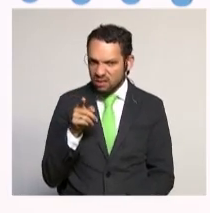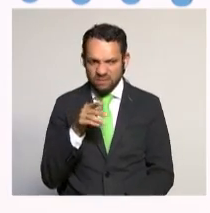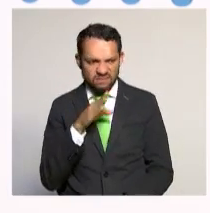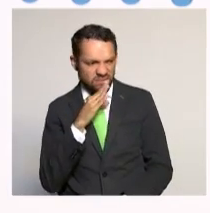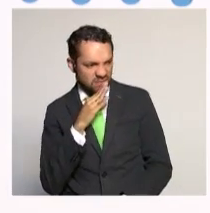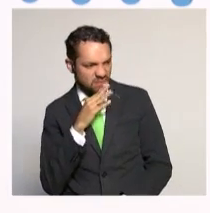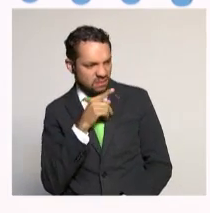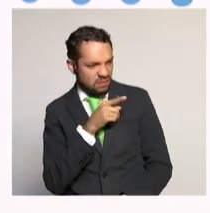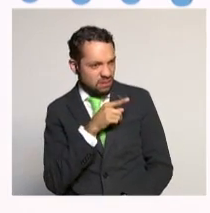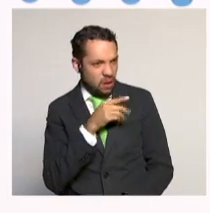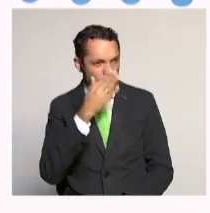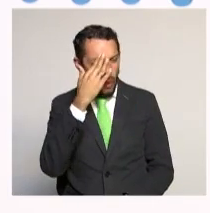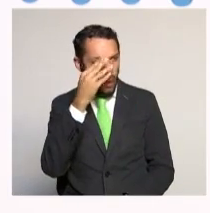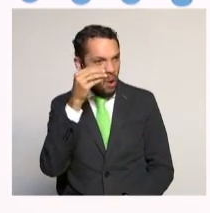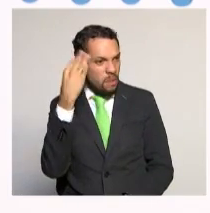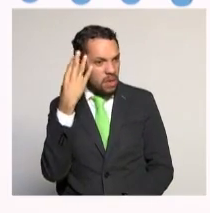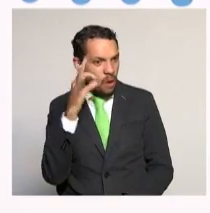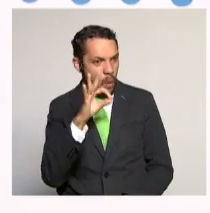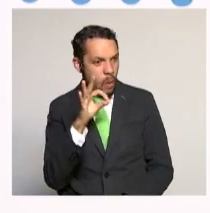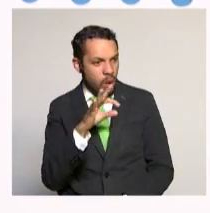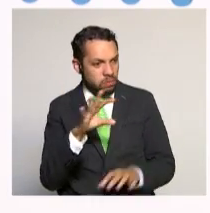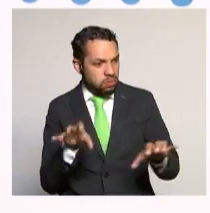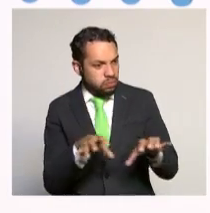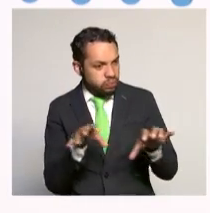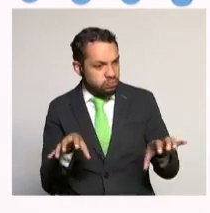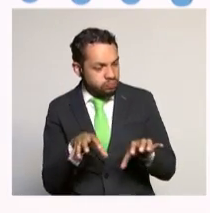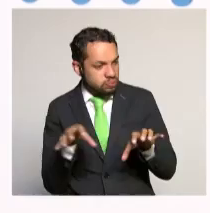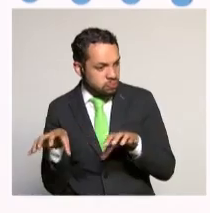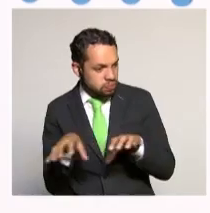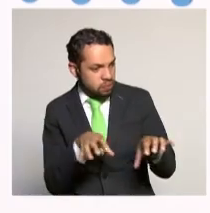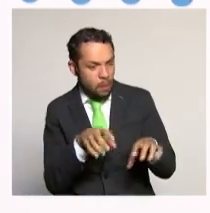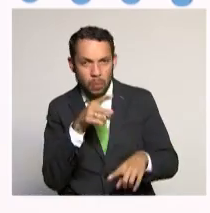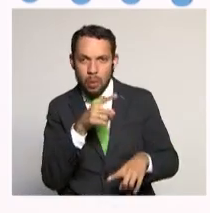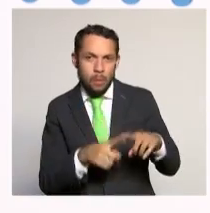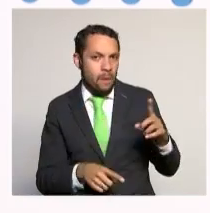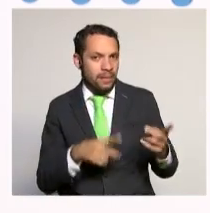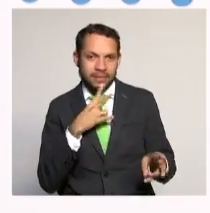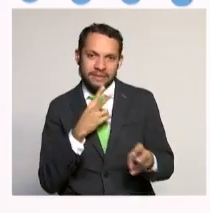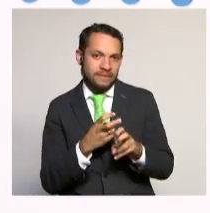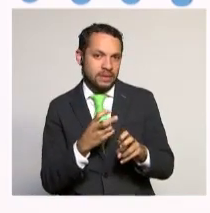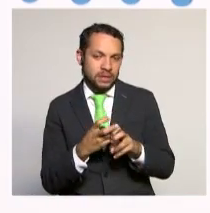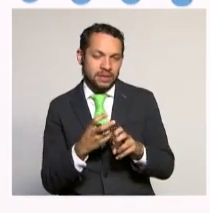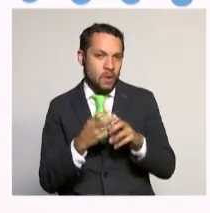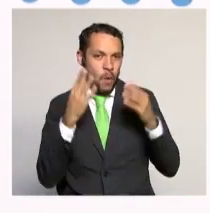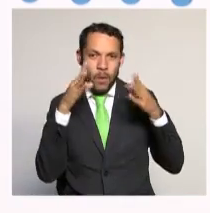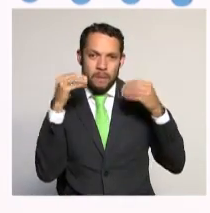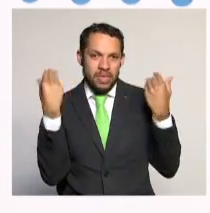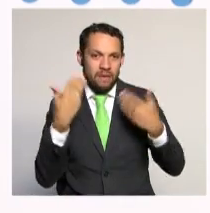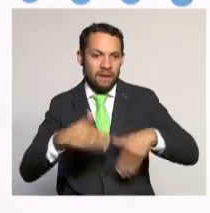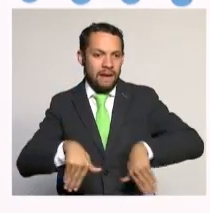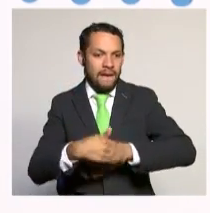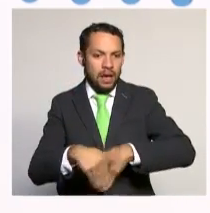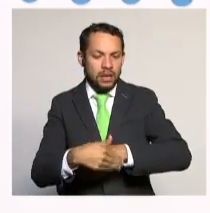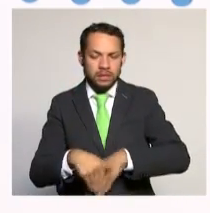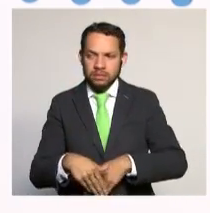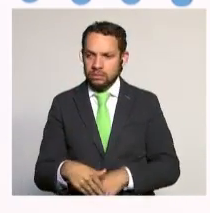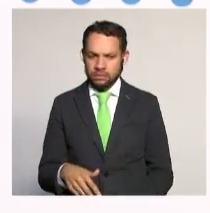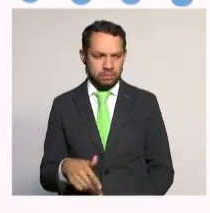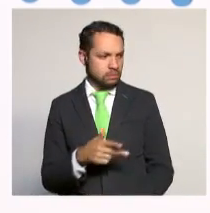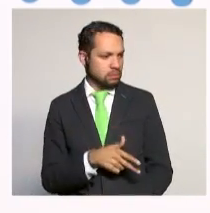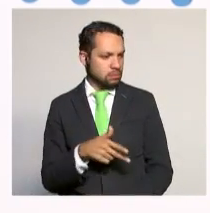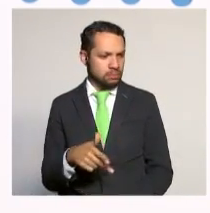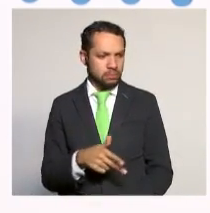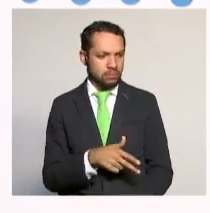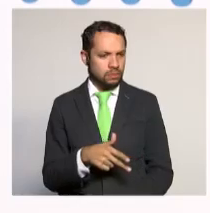en sociedad de forma adecuada. Un dato relativamente novedoso para el diagnóstico que elaboran los clínicos